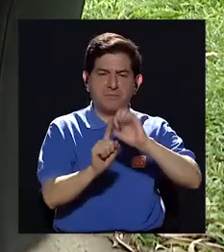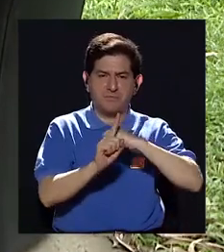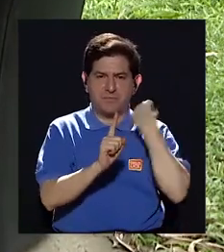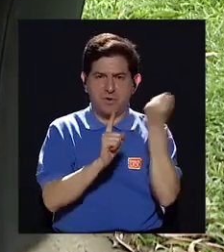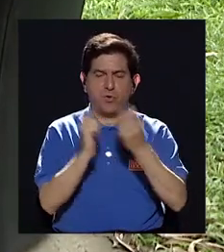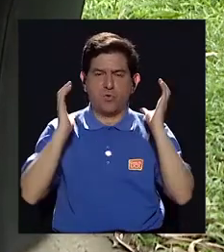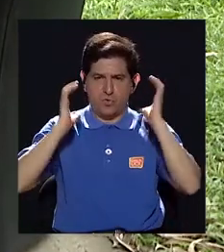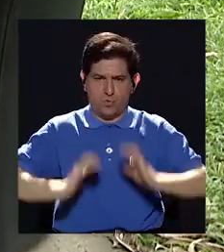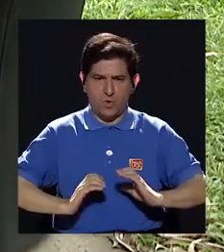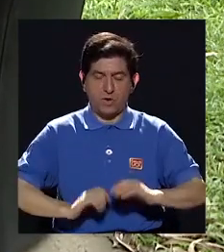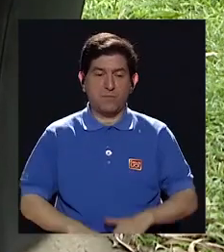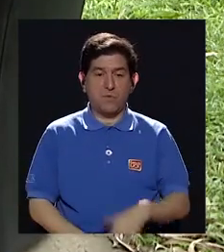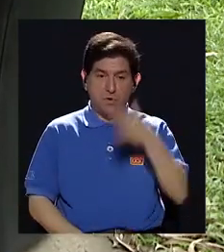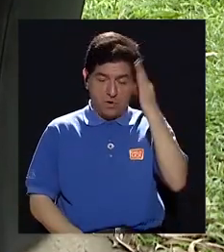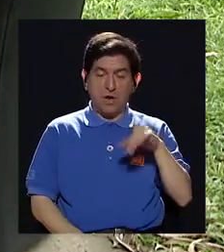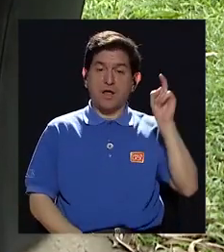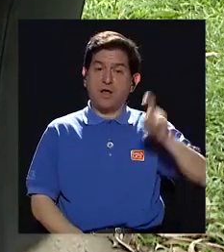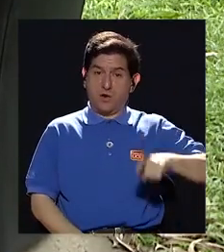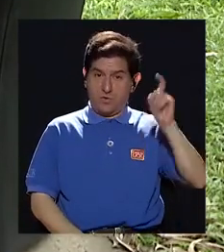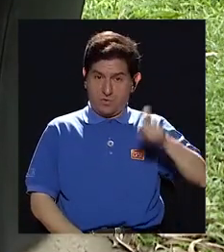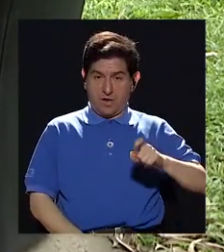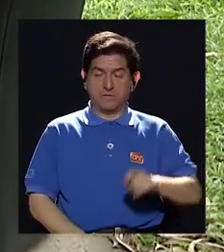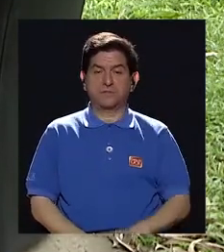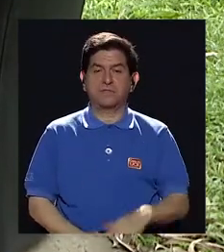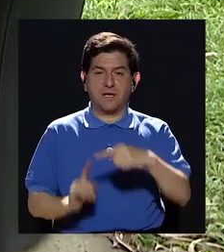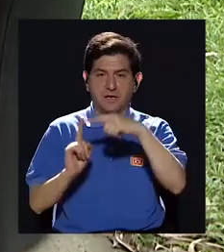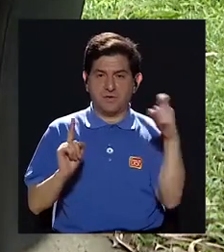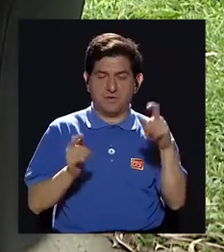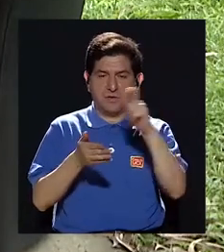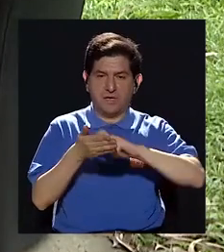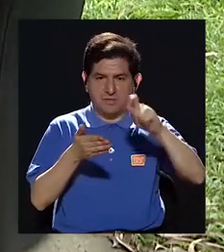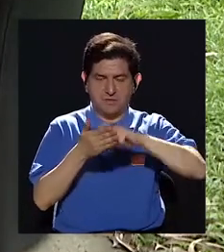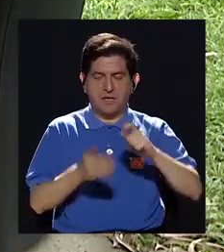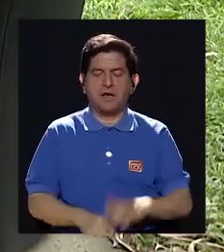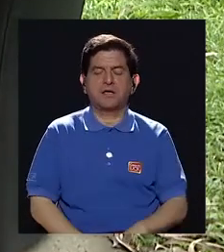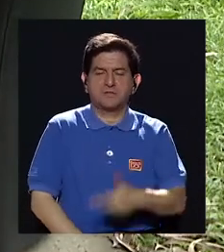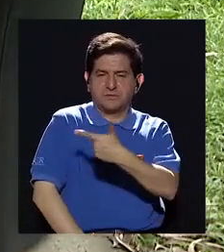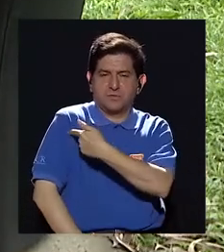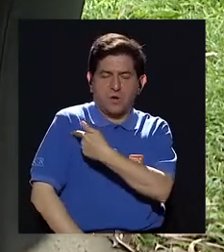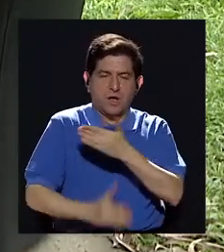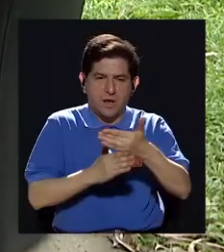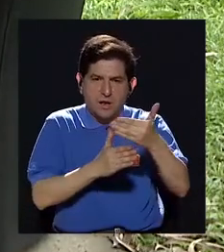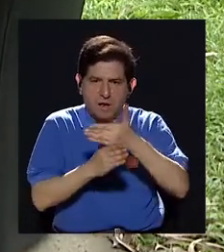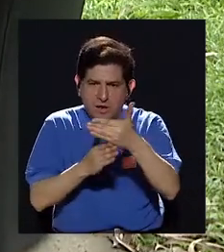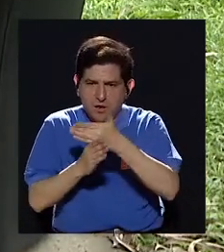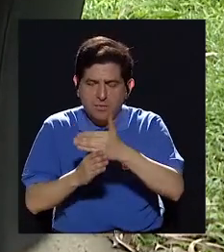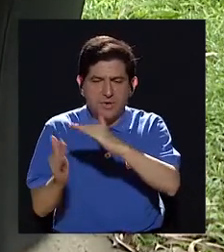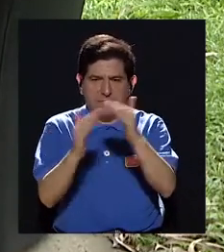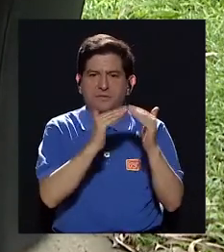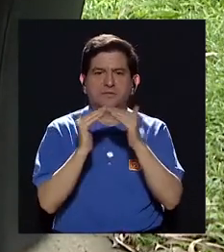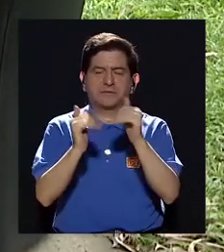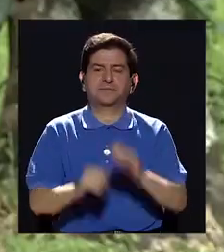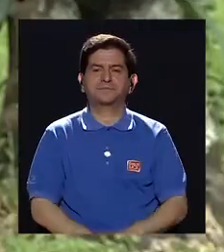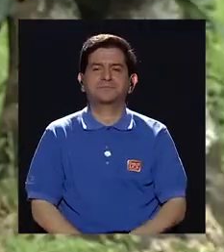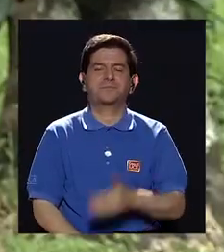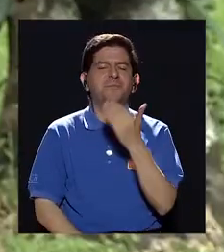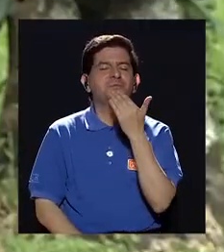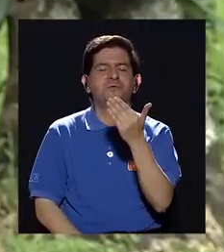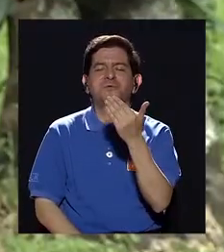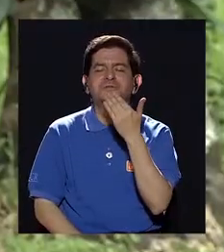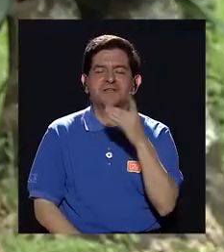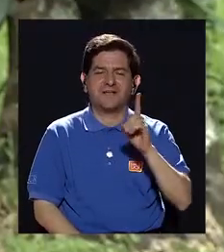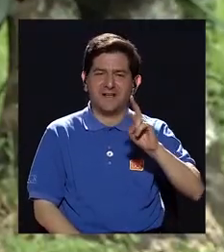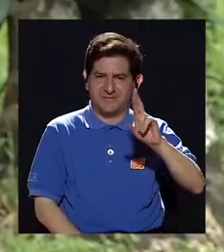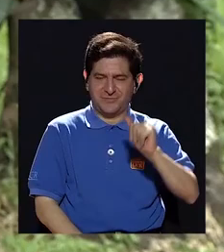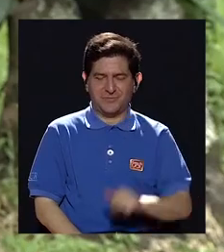de posición, porque creo que es una obligación desde la escuela de enfermería poder compartir eso con la población. Doctora,